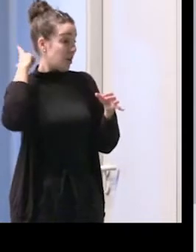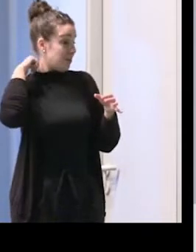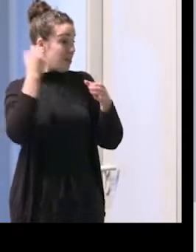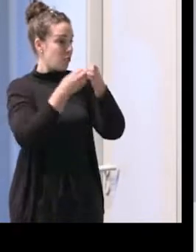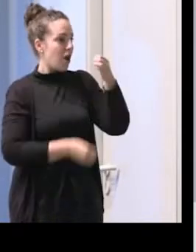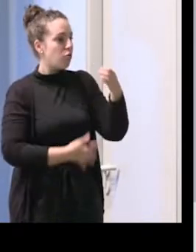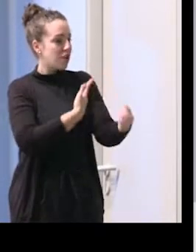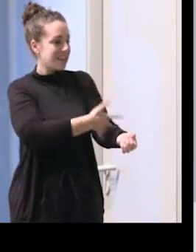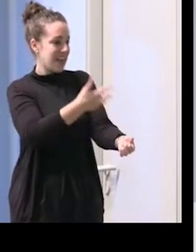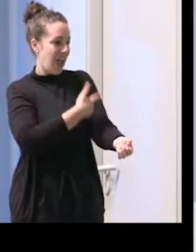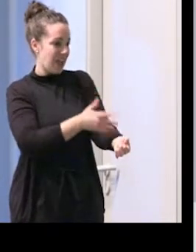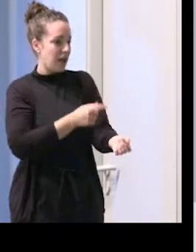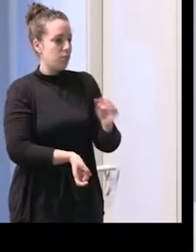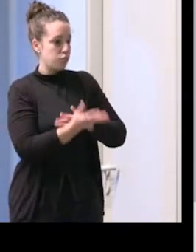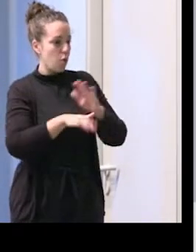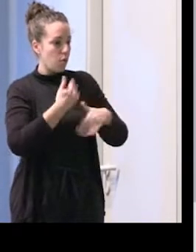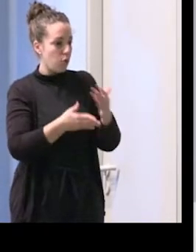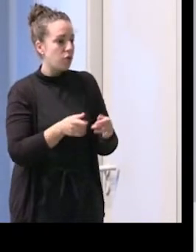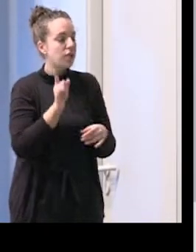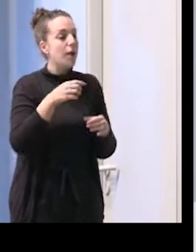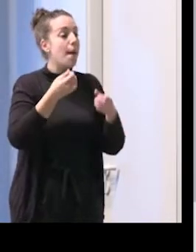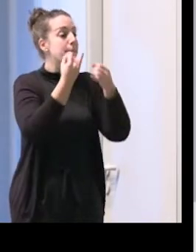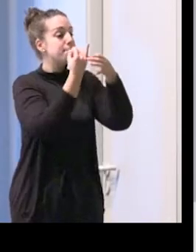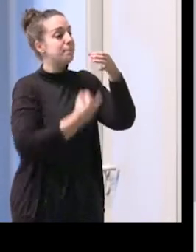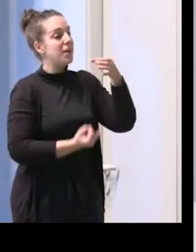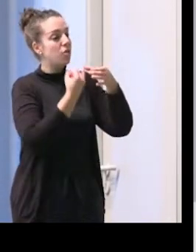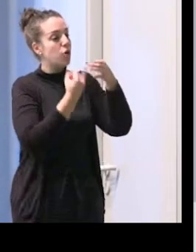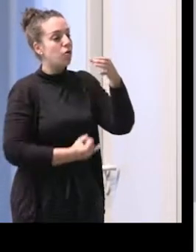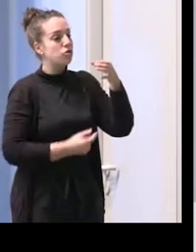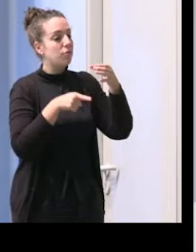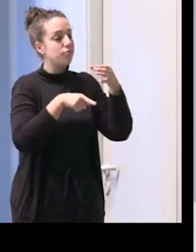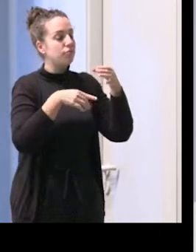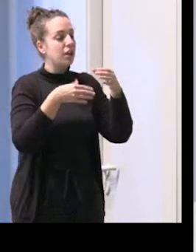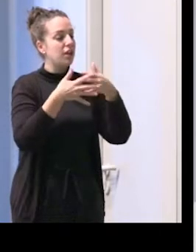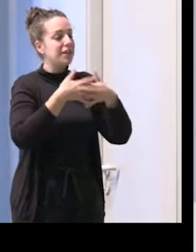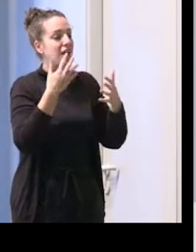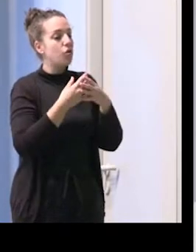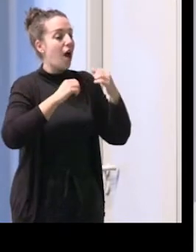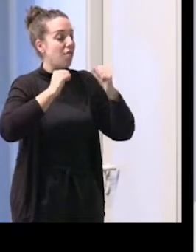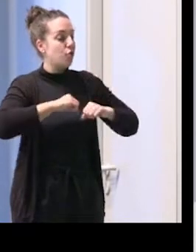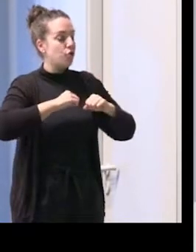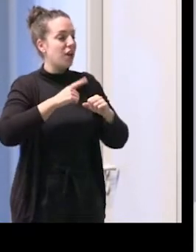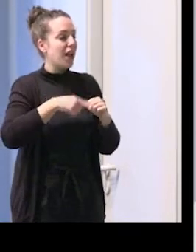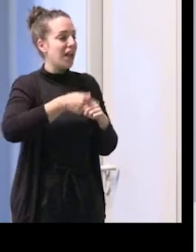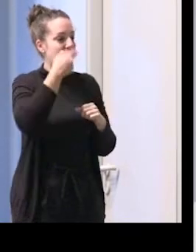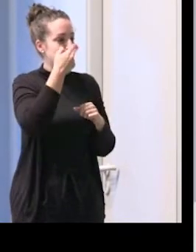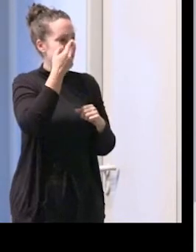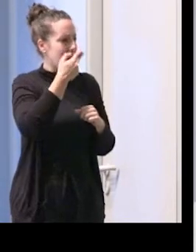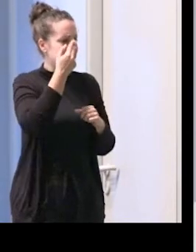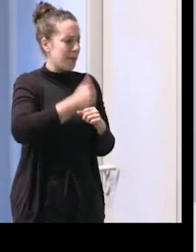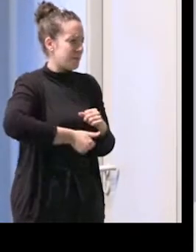sangre en este caso. La médula ósea es uno de los tejidos adultos que más interés ha